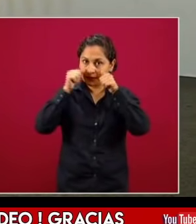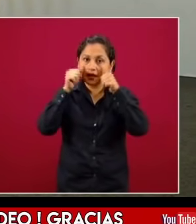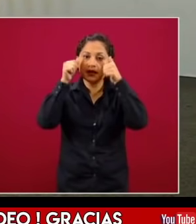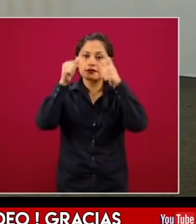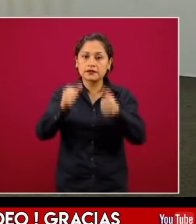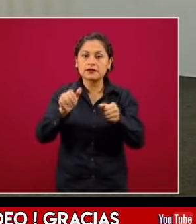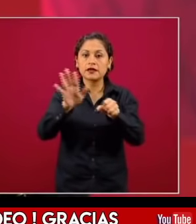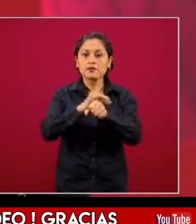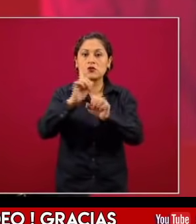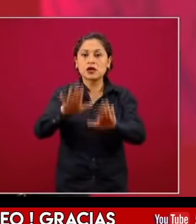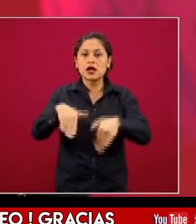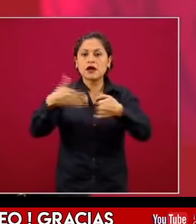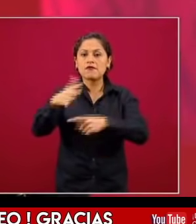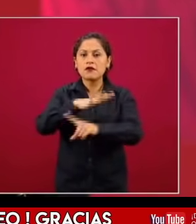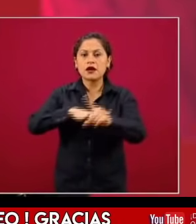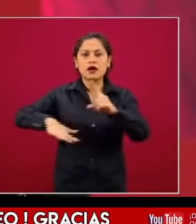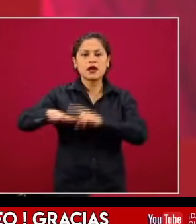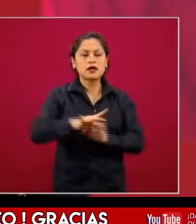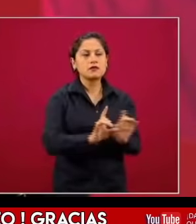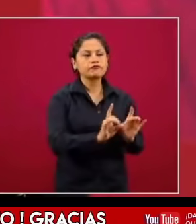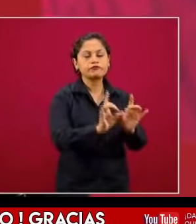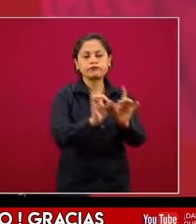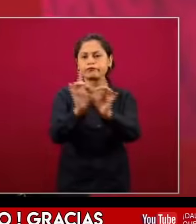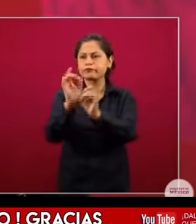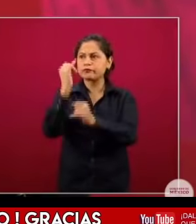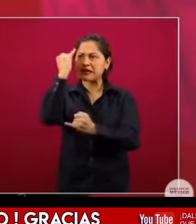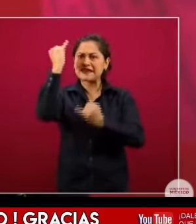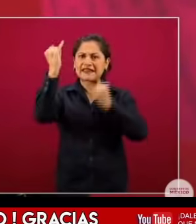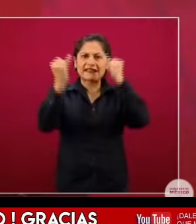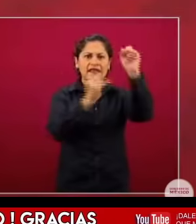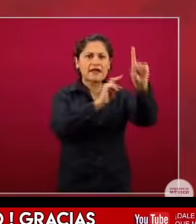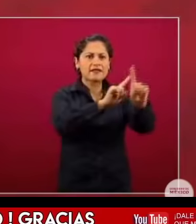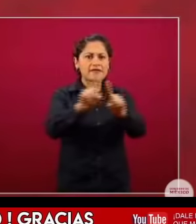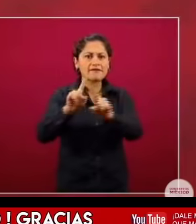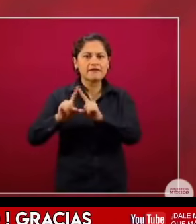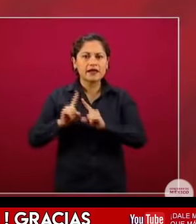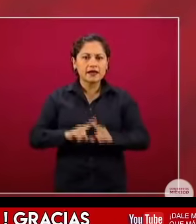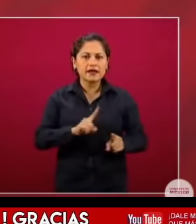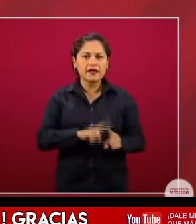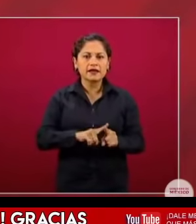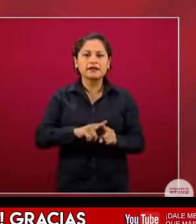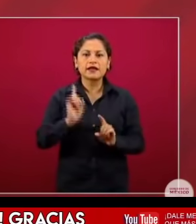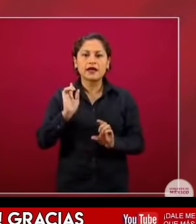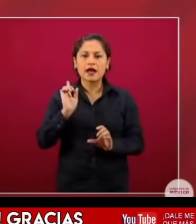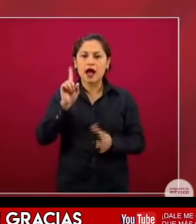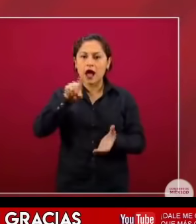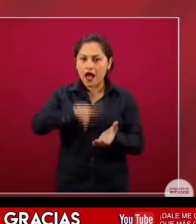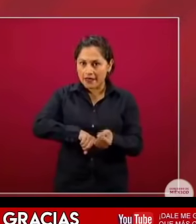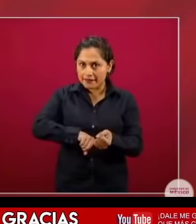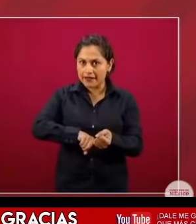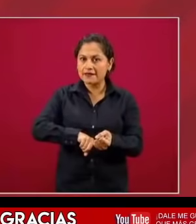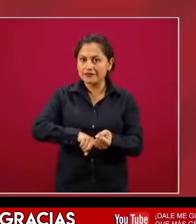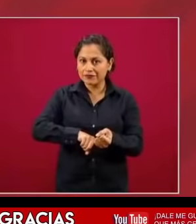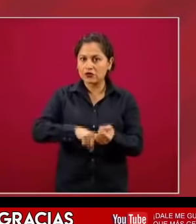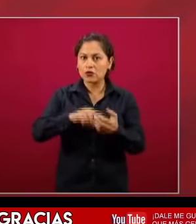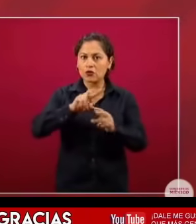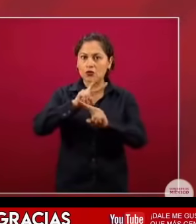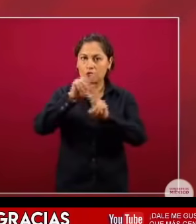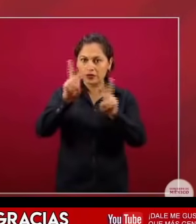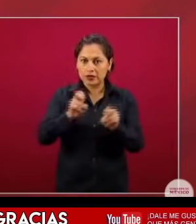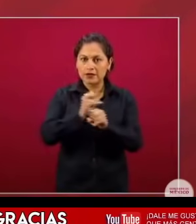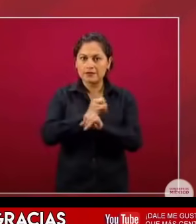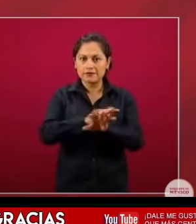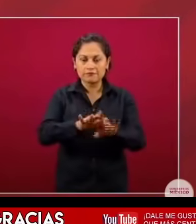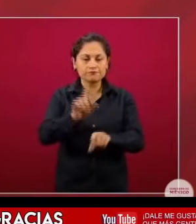sociedad no perturben la claridad de los mensajes que se transmiten y que están basados en técnica en ciencia